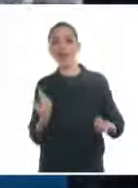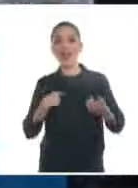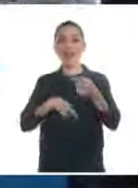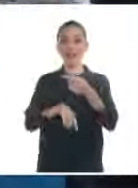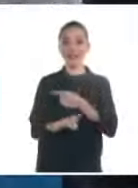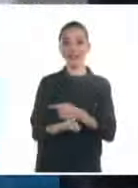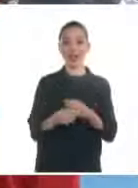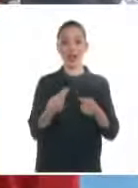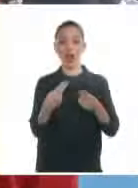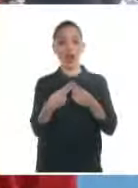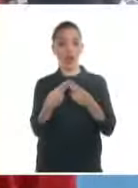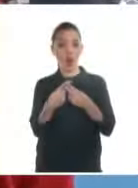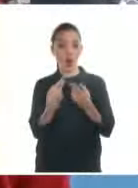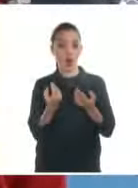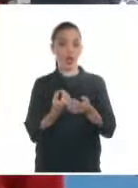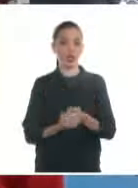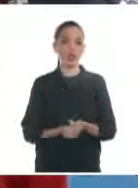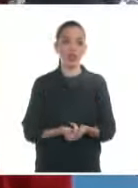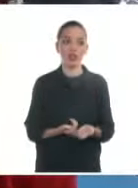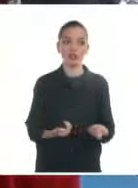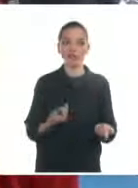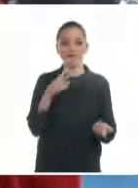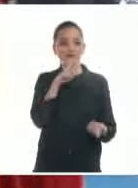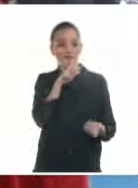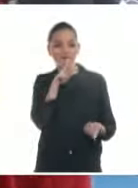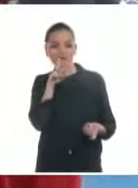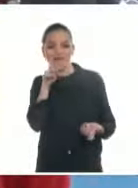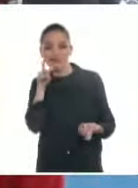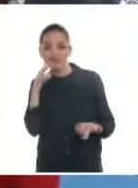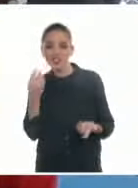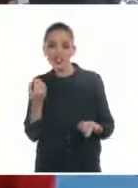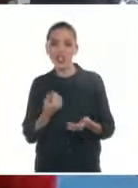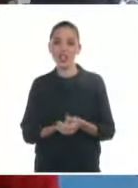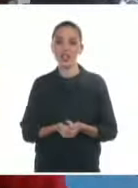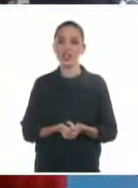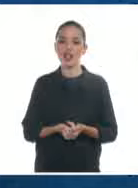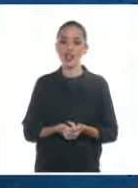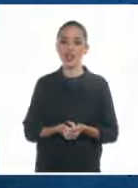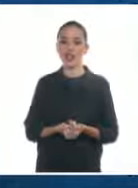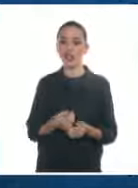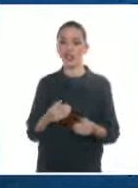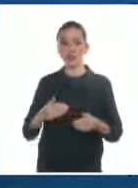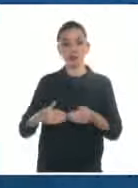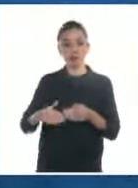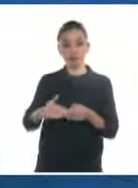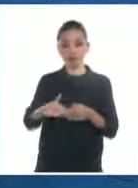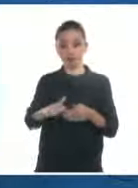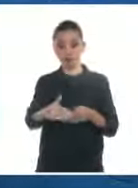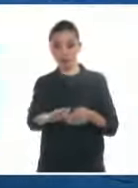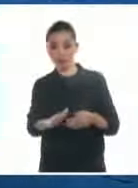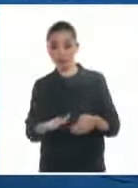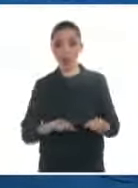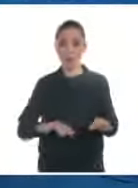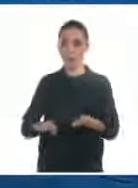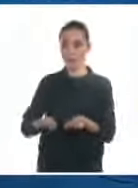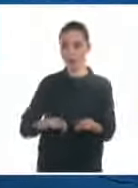plazas posible. Y a largo plazo seguirnos preparando para el próximo ciclo y mejorar los resultados del ciclo